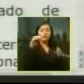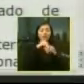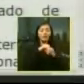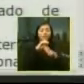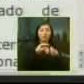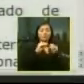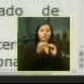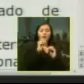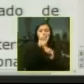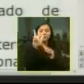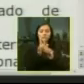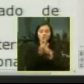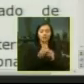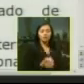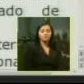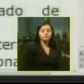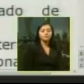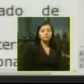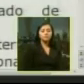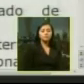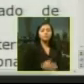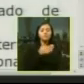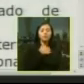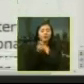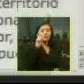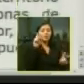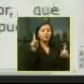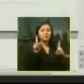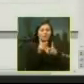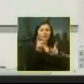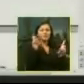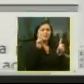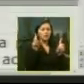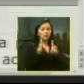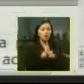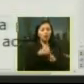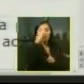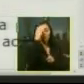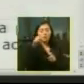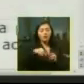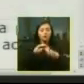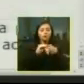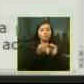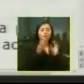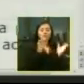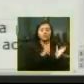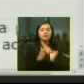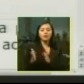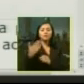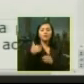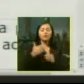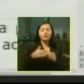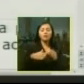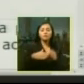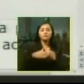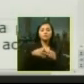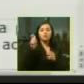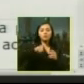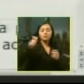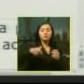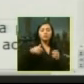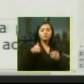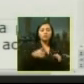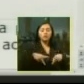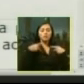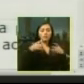numeral tercero he estado en desacuerdo, porque en este numeral se trata de extranjeros,